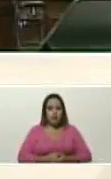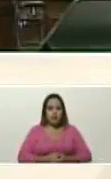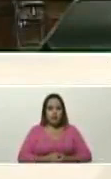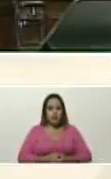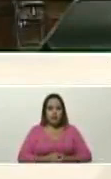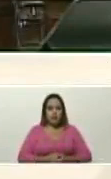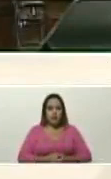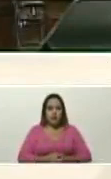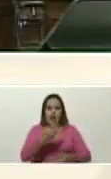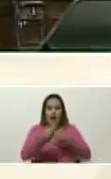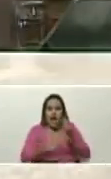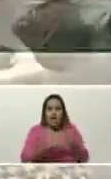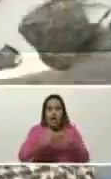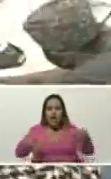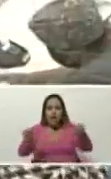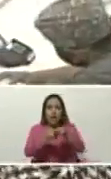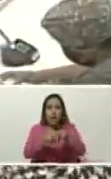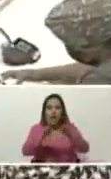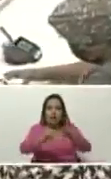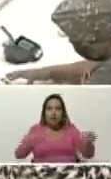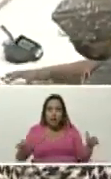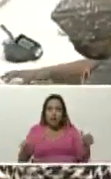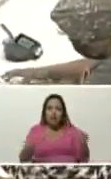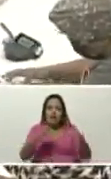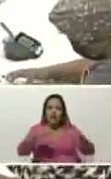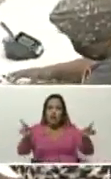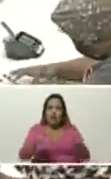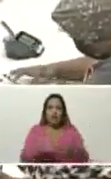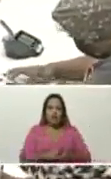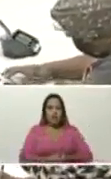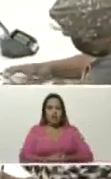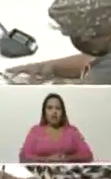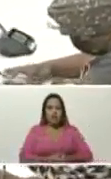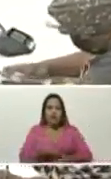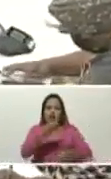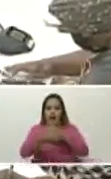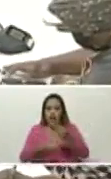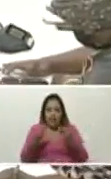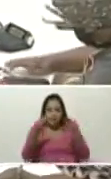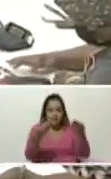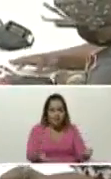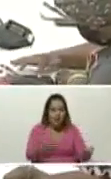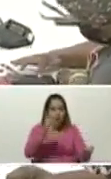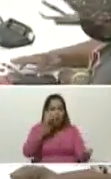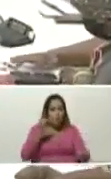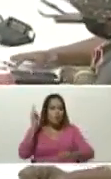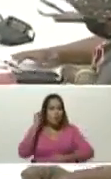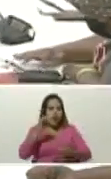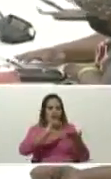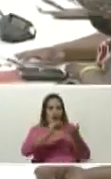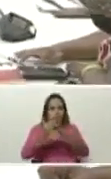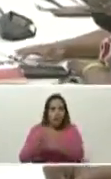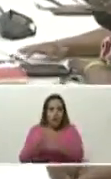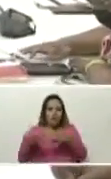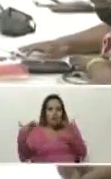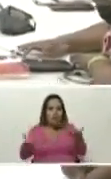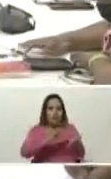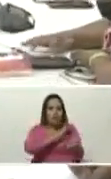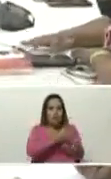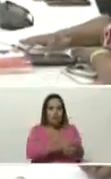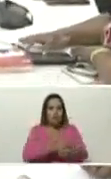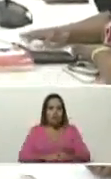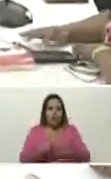Territorializar la democracia, empoderar en el territorio al hombre, a la mujer, a la comunidad, al colectivo.